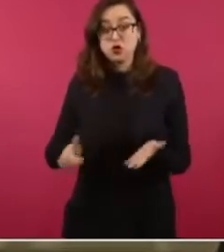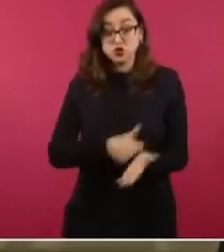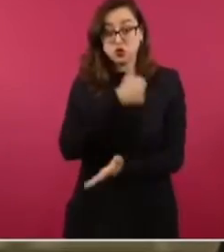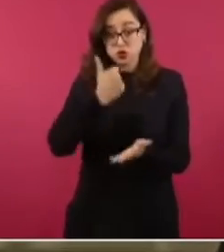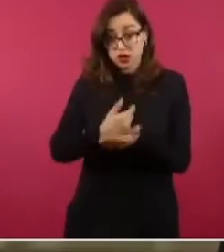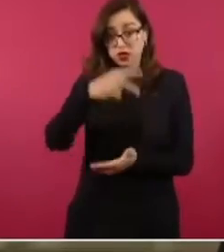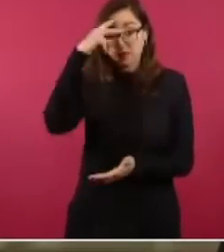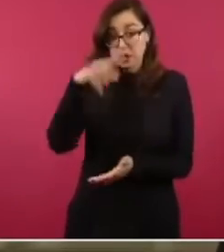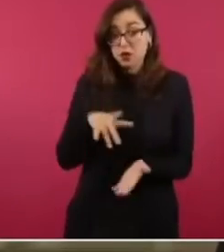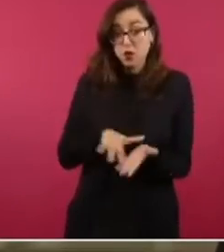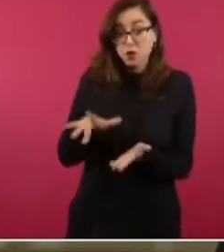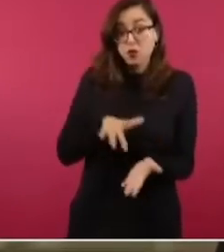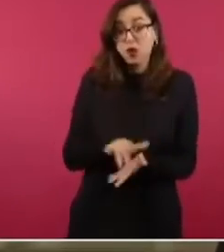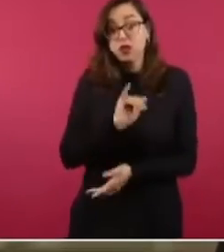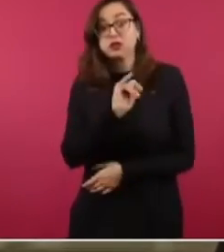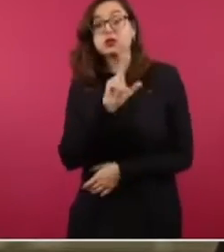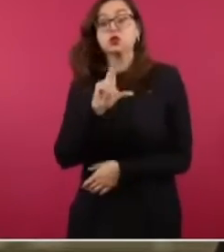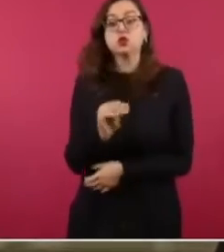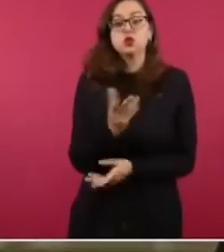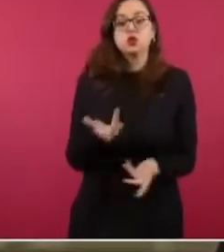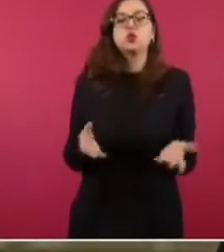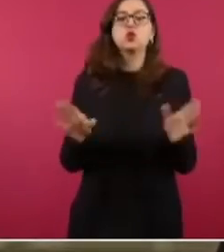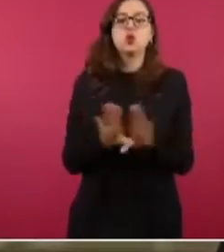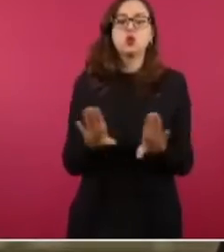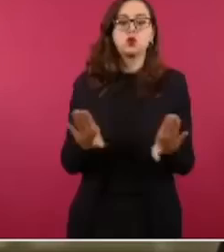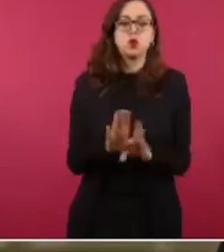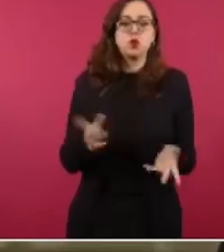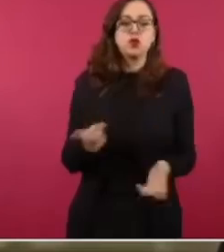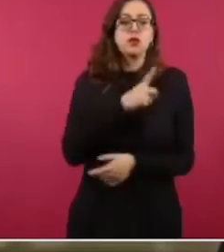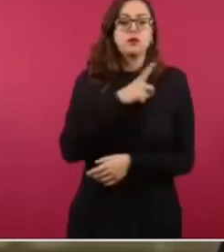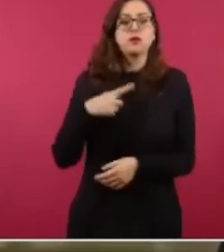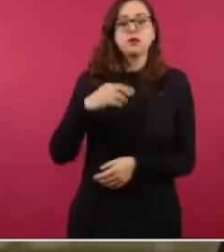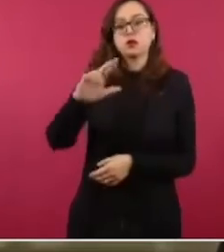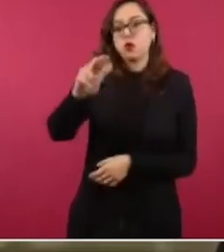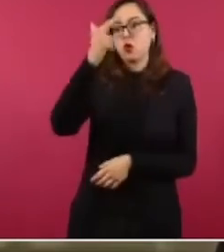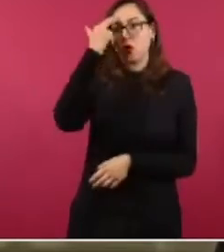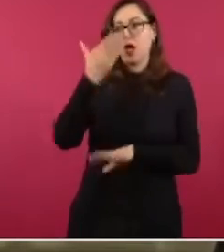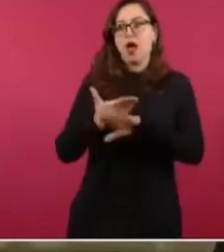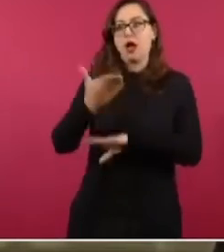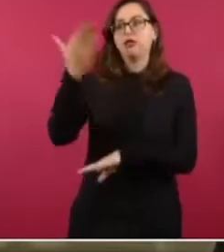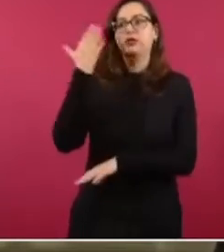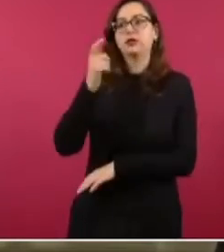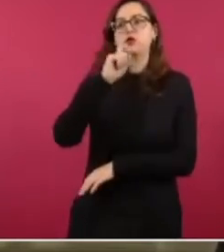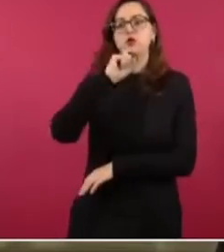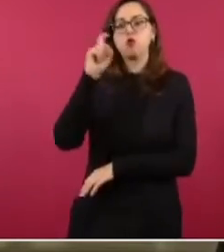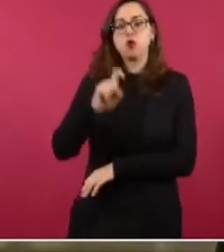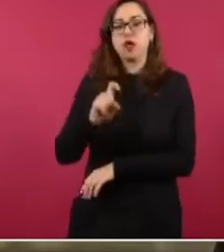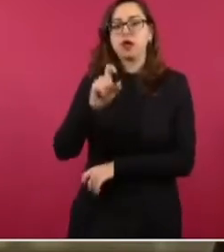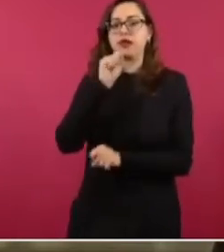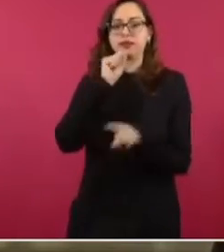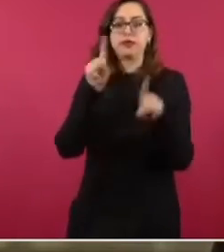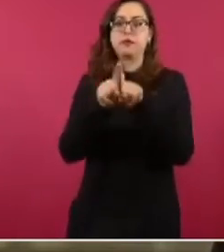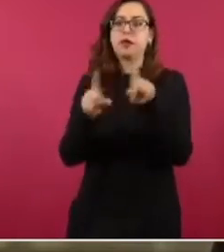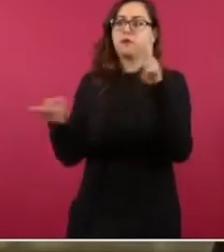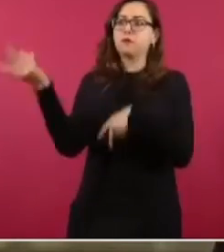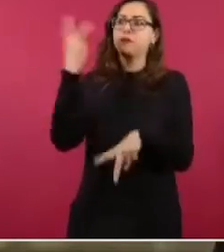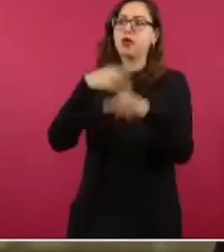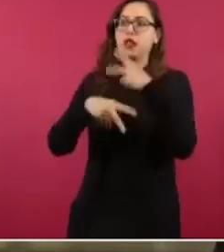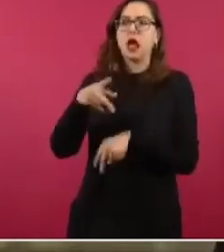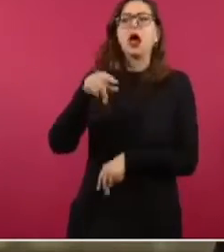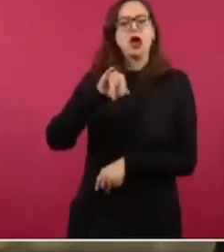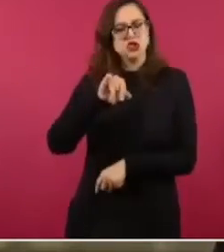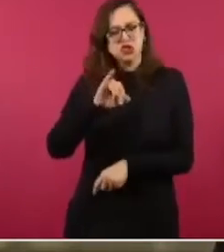recuerde que hubo también una situación similar con los ucranianos que llegaron aquí a México. Aquí sí se les implementó un